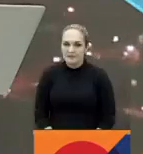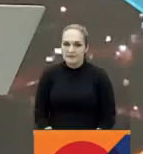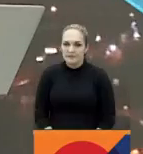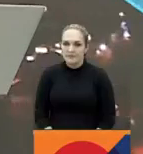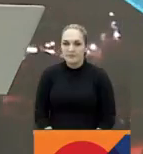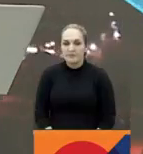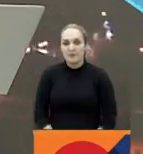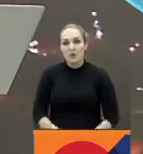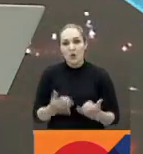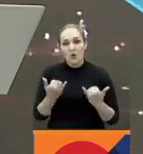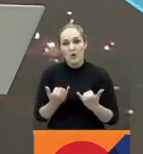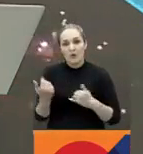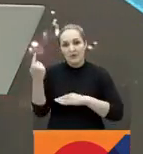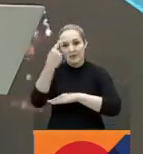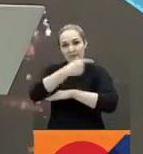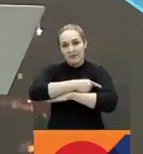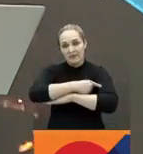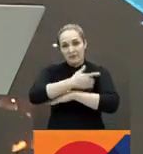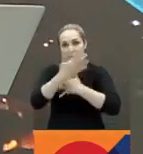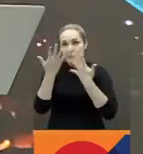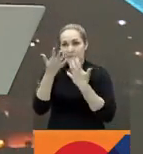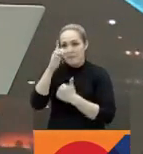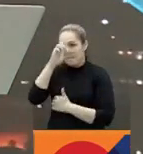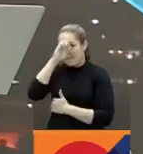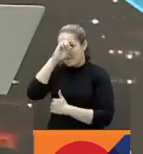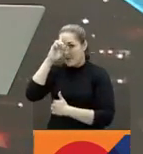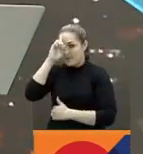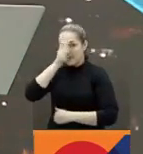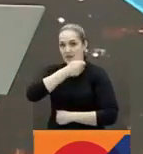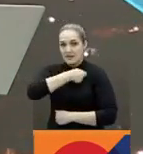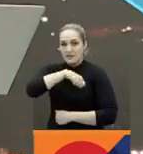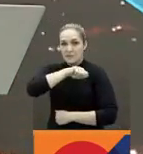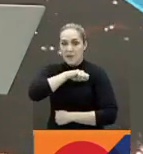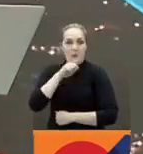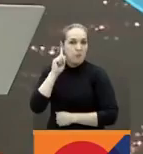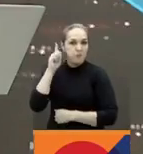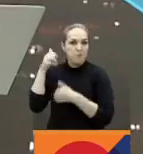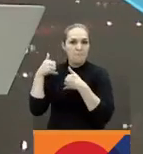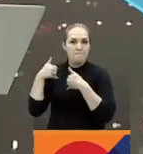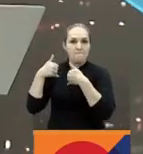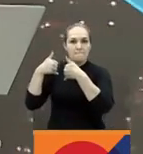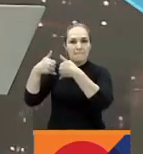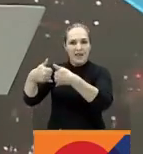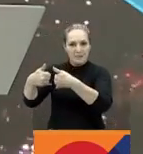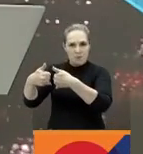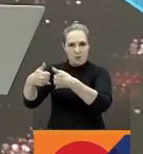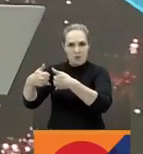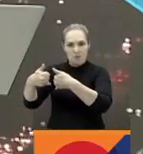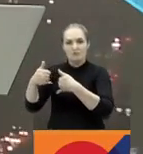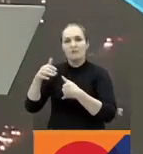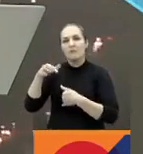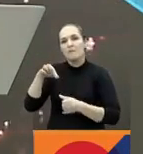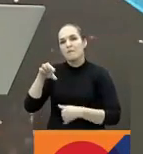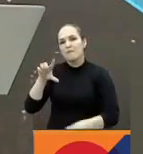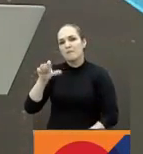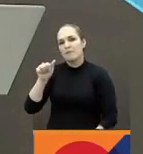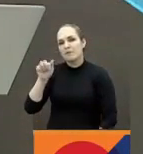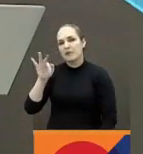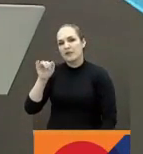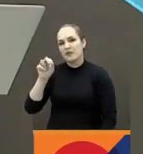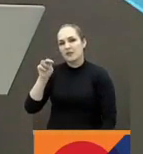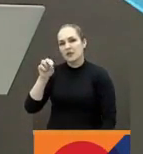Y hoy se llevó a cabo en Madrid, España, la séptima edición de los Premios Platino. La gala fue para premiar a las mejores